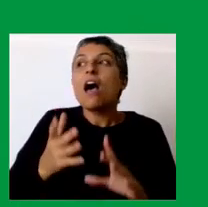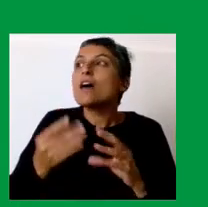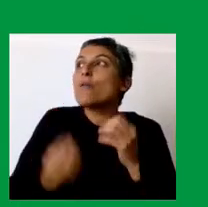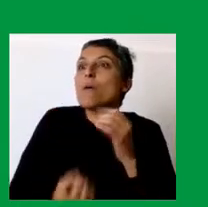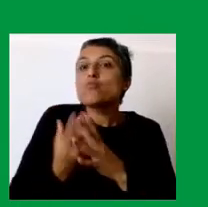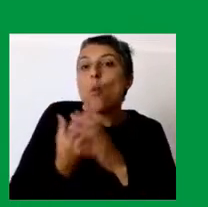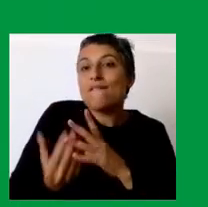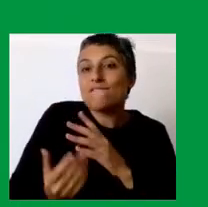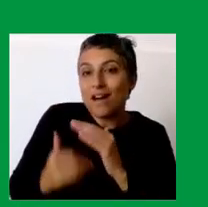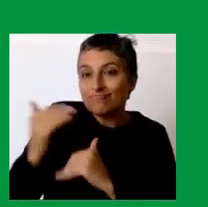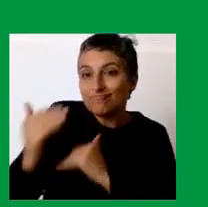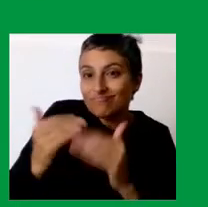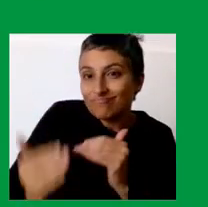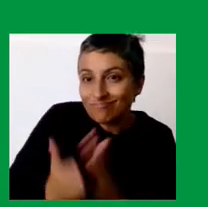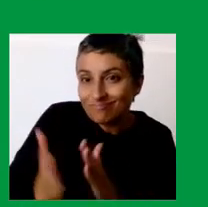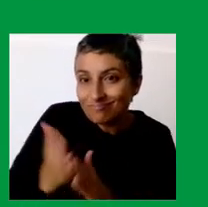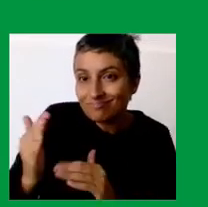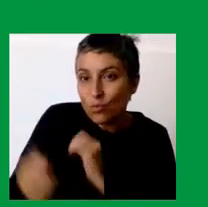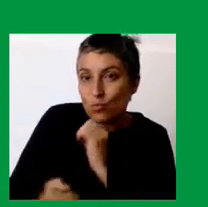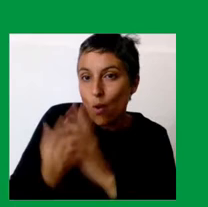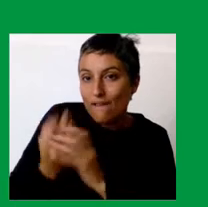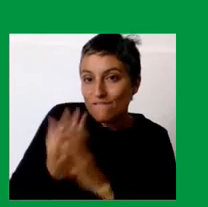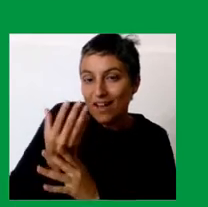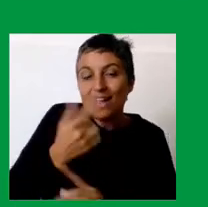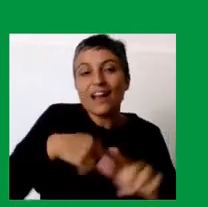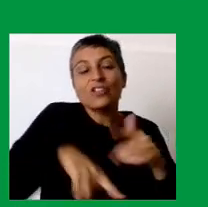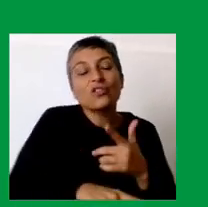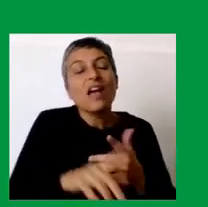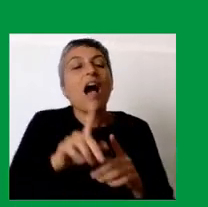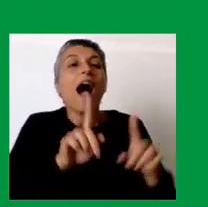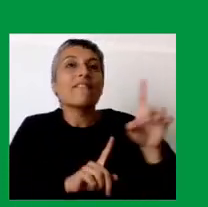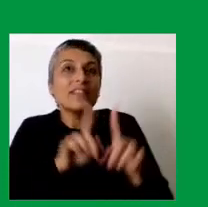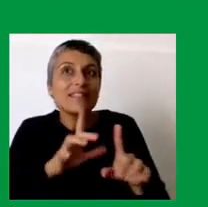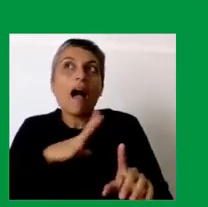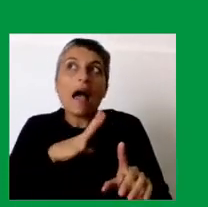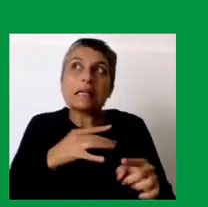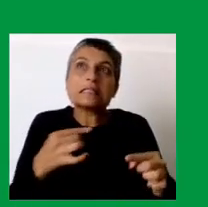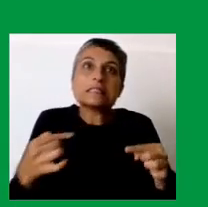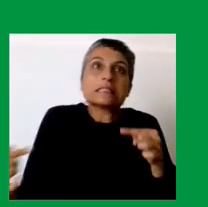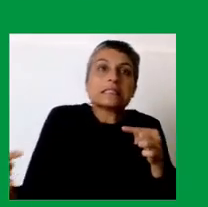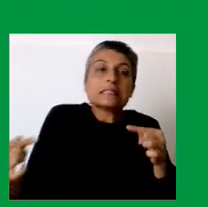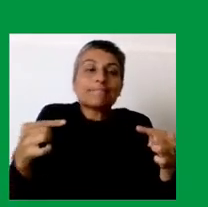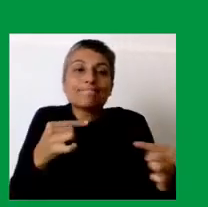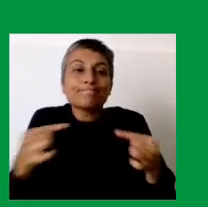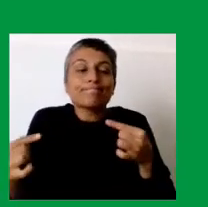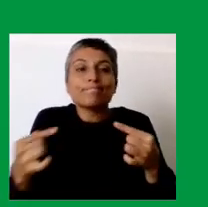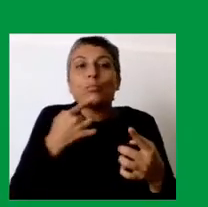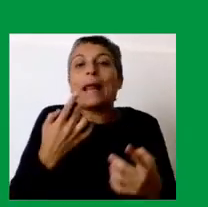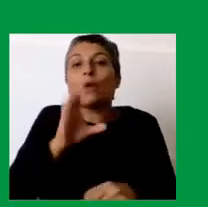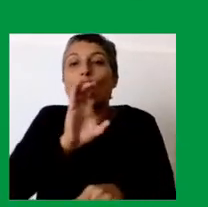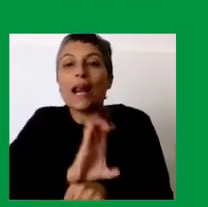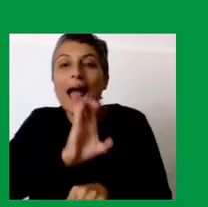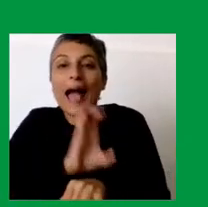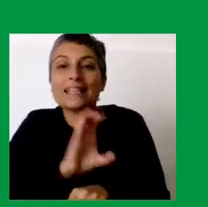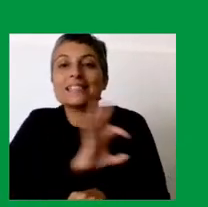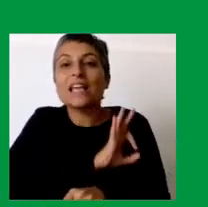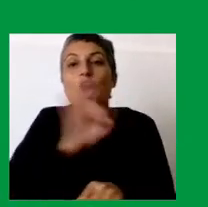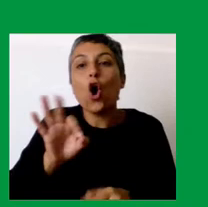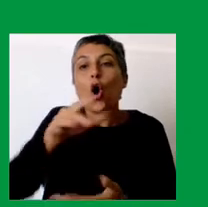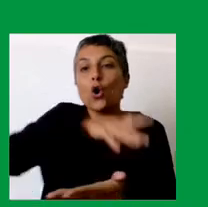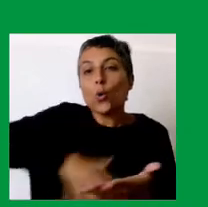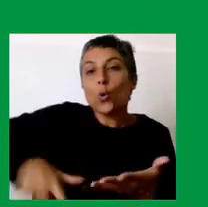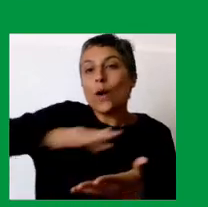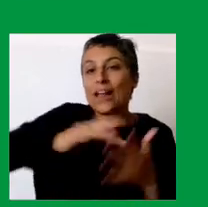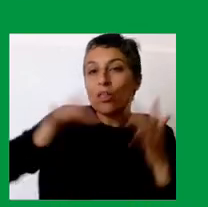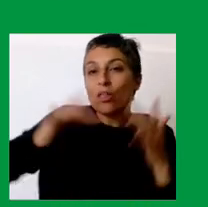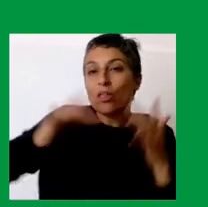alguna nueva red, alguna nueva aplicación, aparece, ¿no? Y empiezan estas tensiones de, bueno, en las aulas o en los espacios educativos, ¿sí o